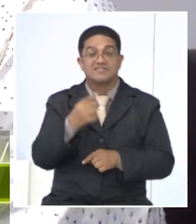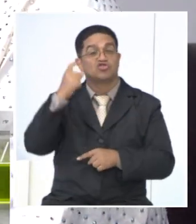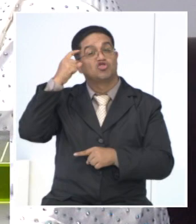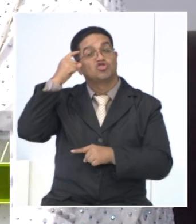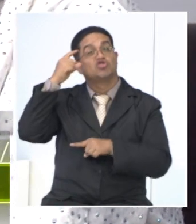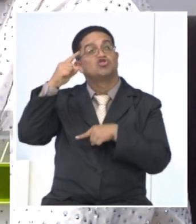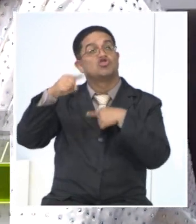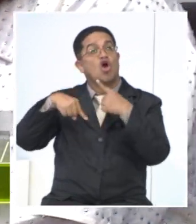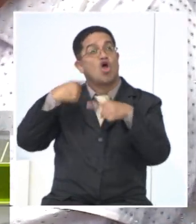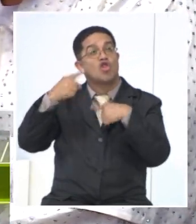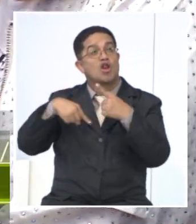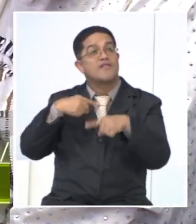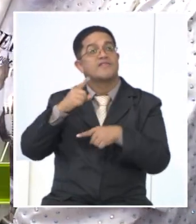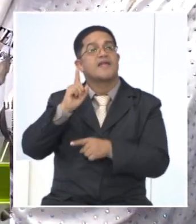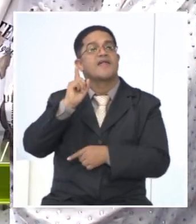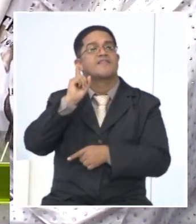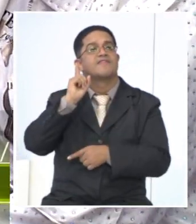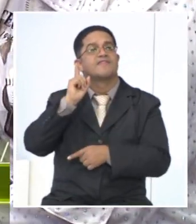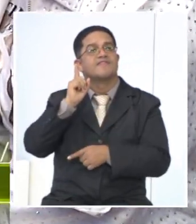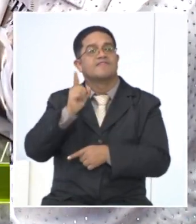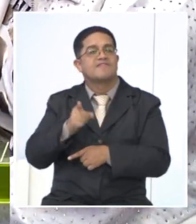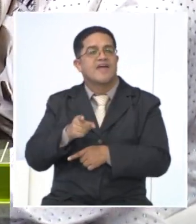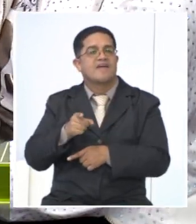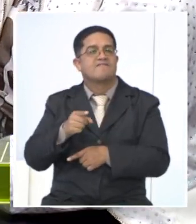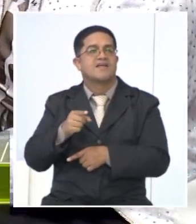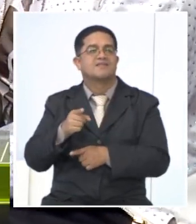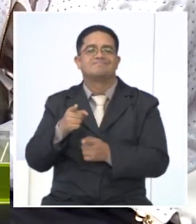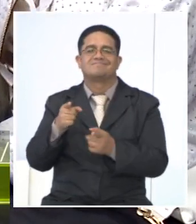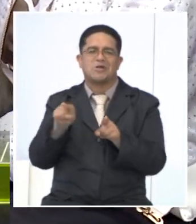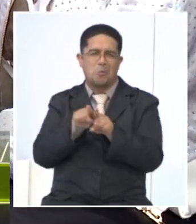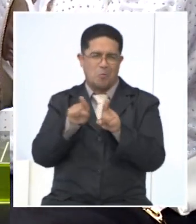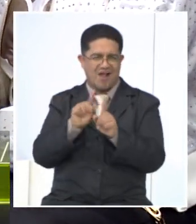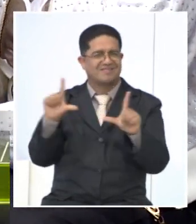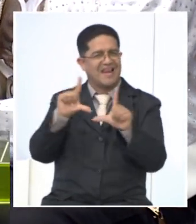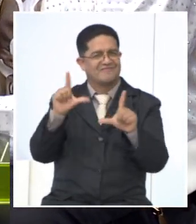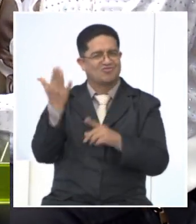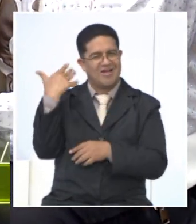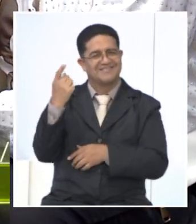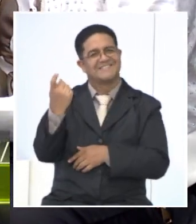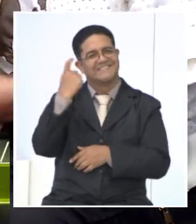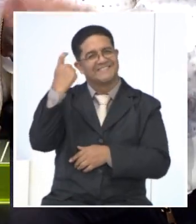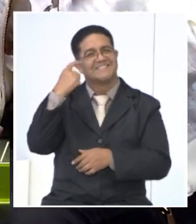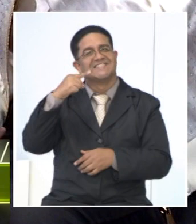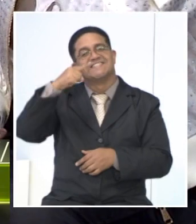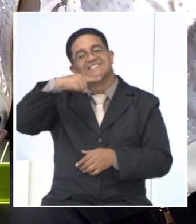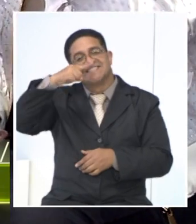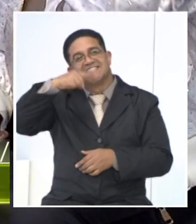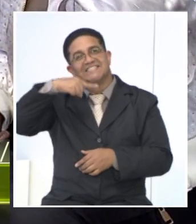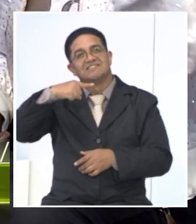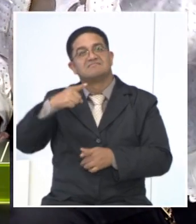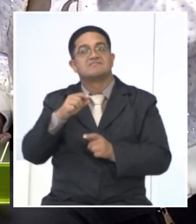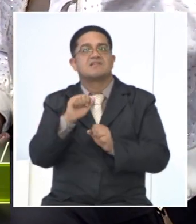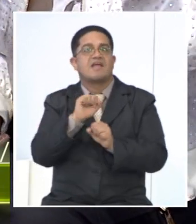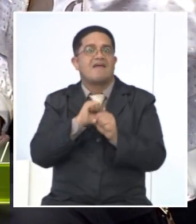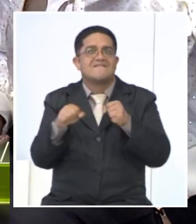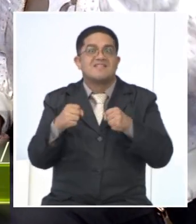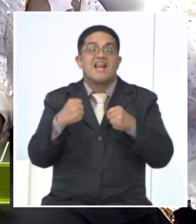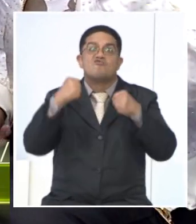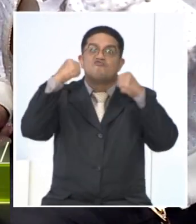días limpiarnos, como aquella propaganda que nos enseñó a limpiarnos, tratar de no ser